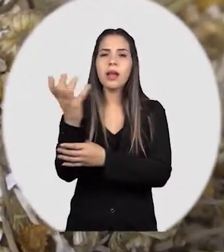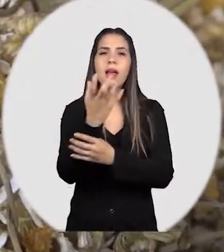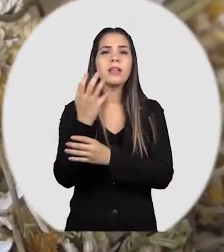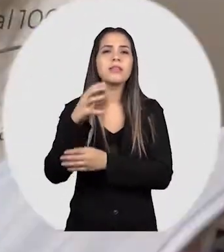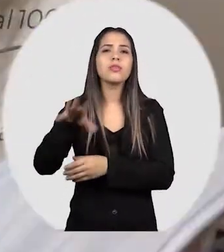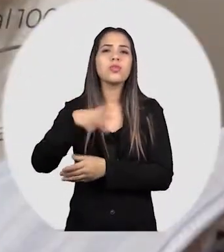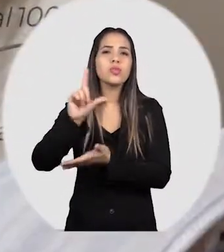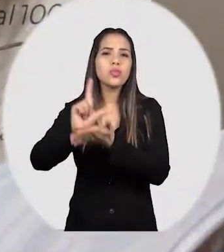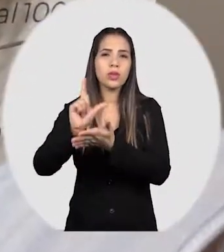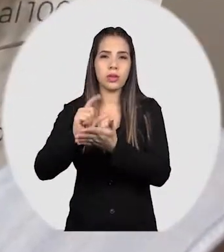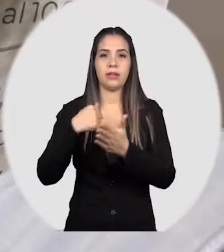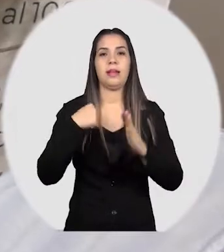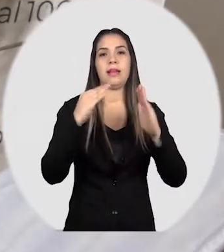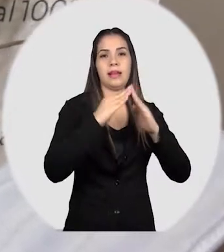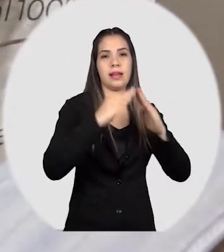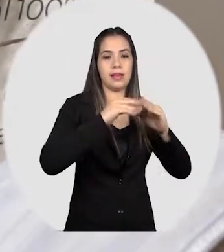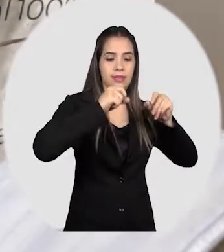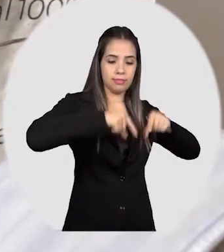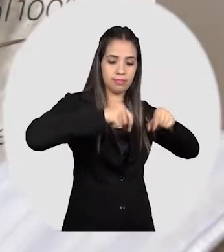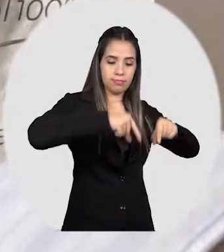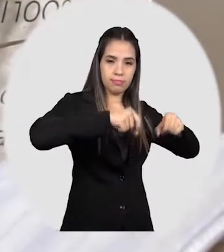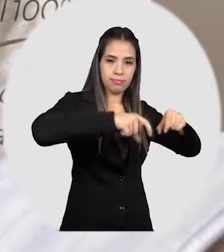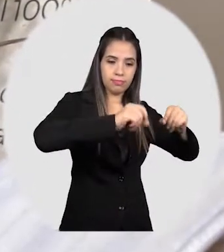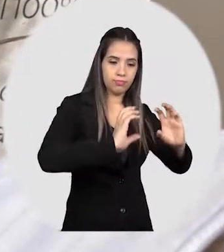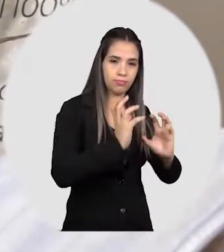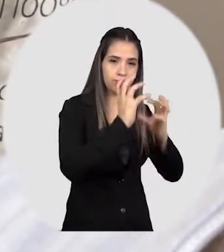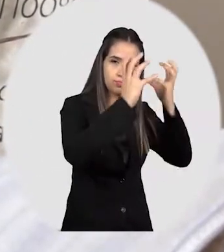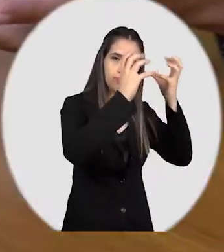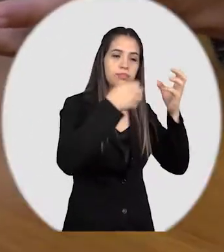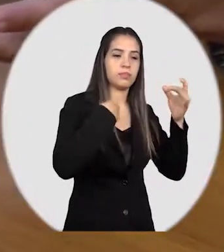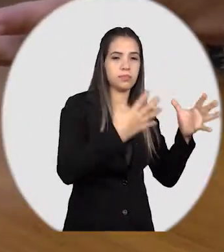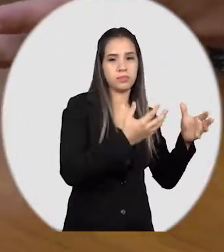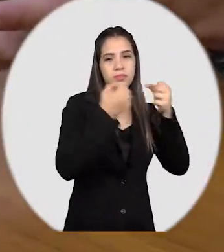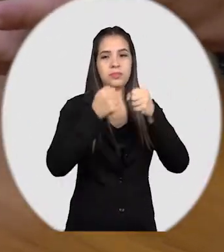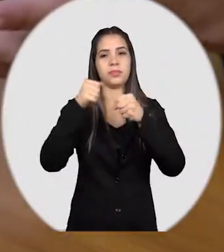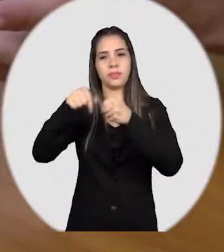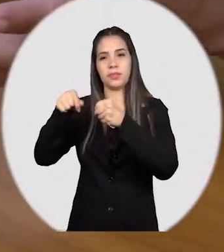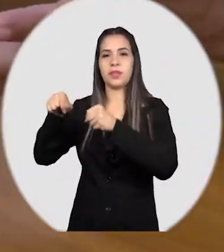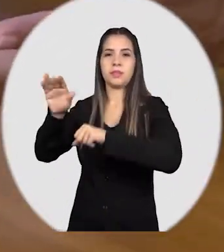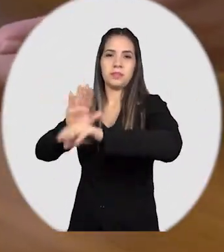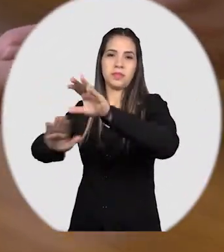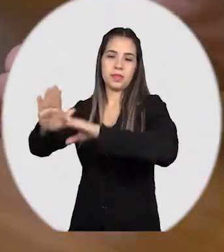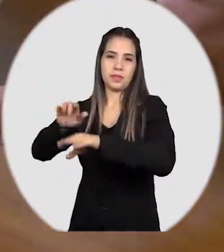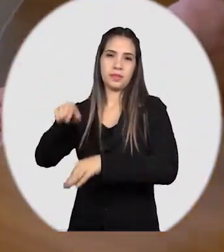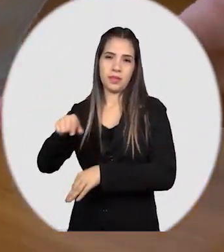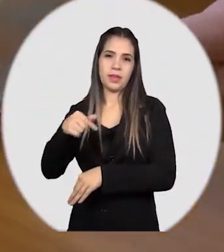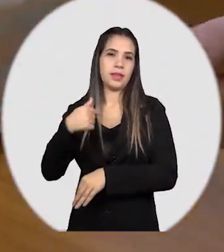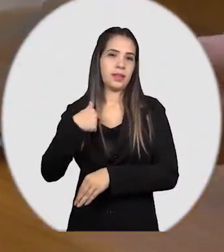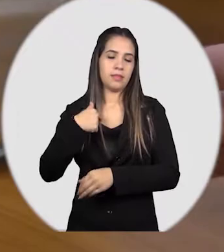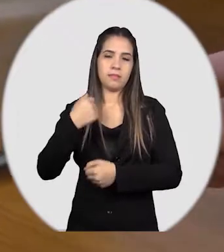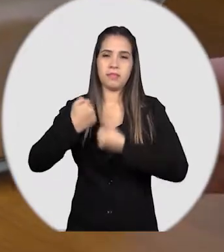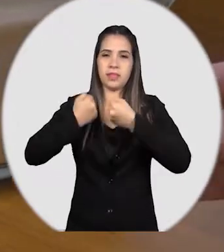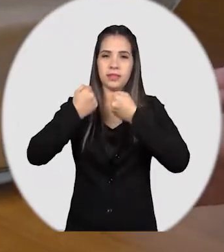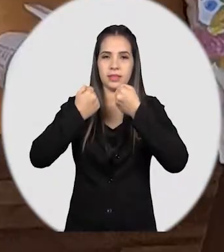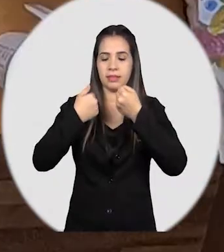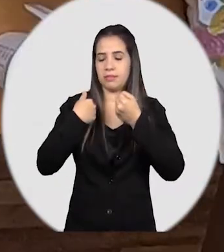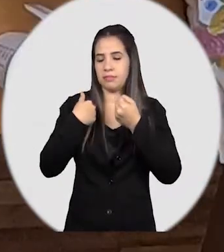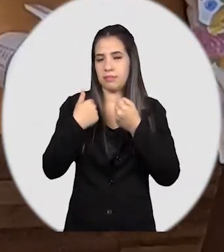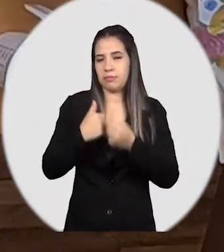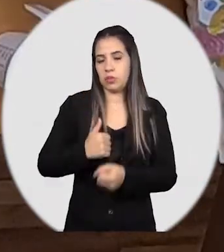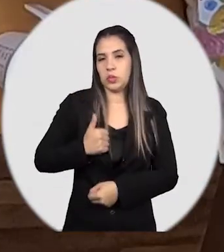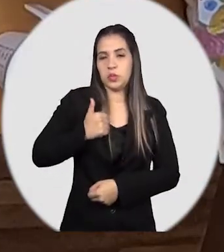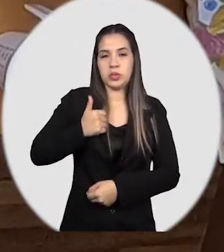Esto es toda mi producción, por decir así, ¿verdad? De lo cual estoy muy, muy orgullosa, muy, muy feliz de